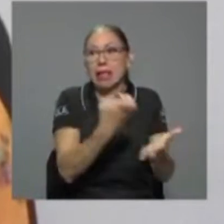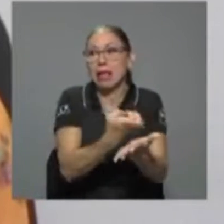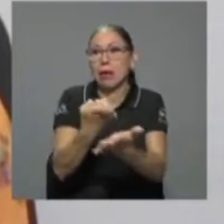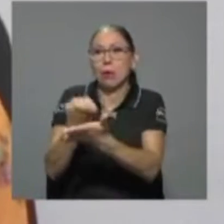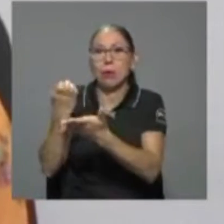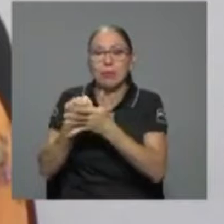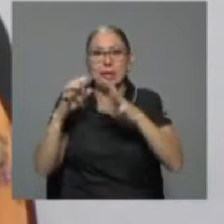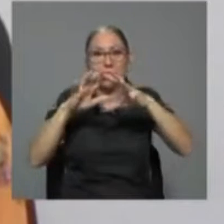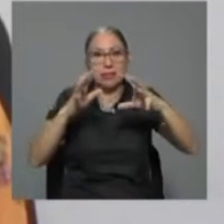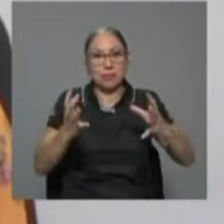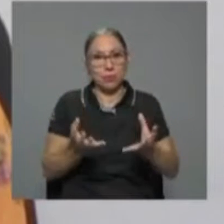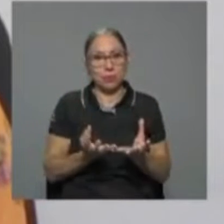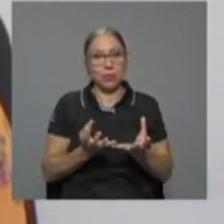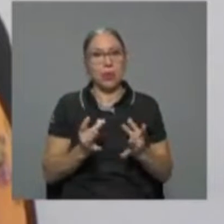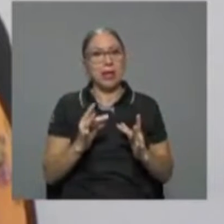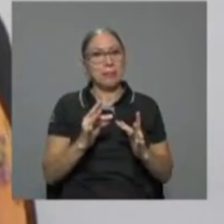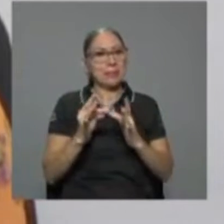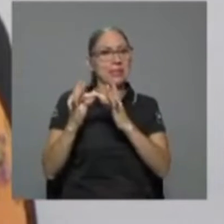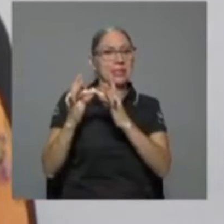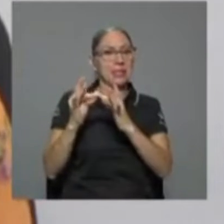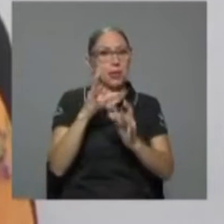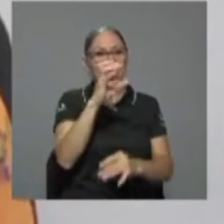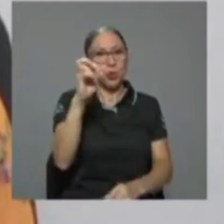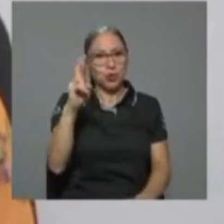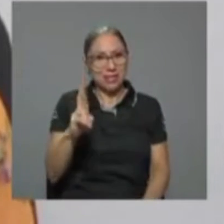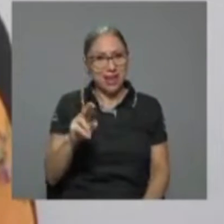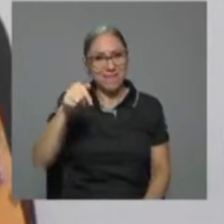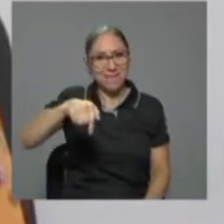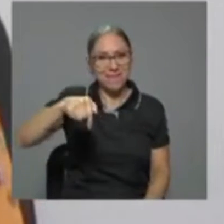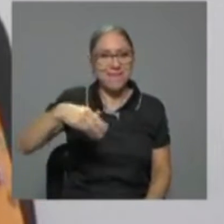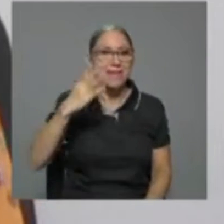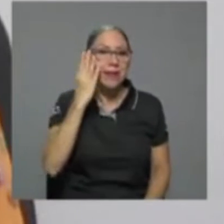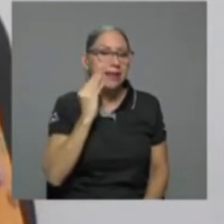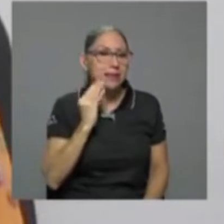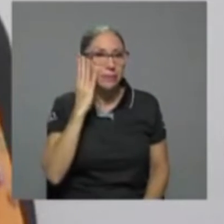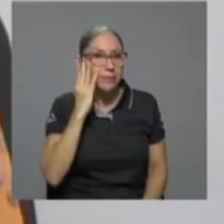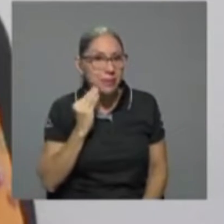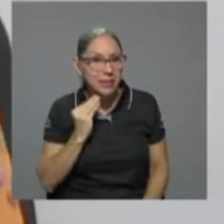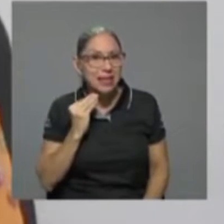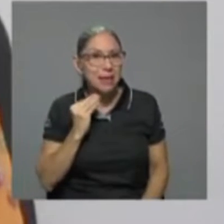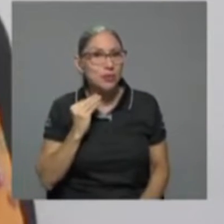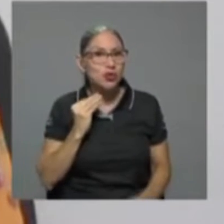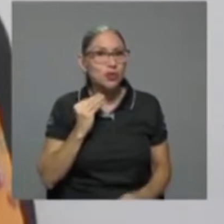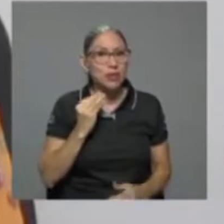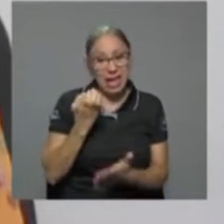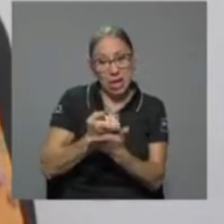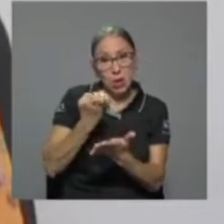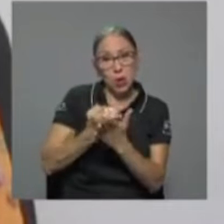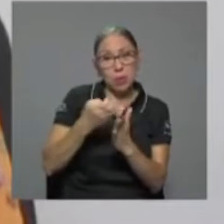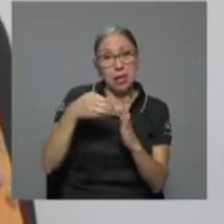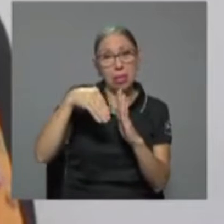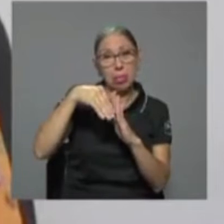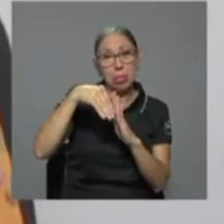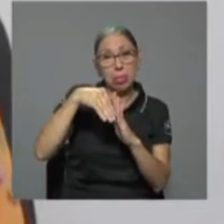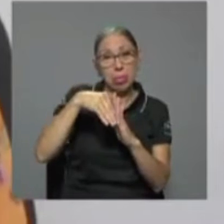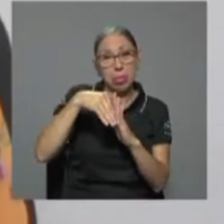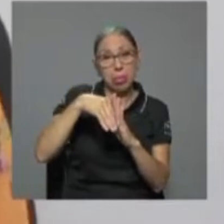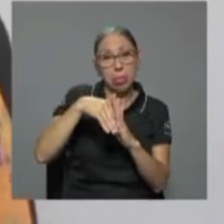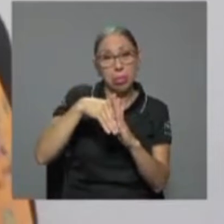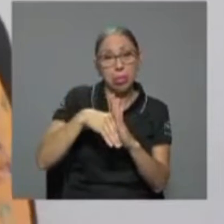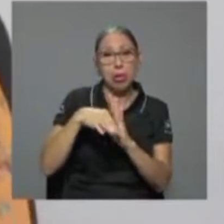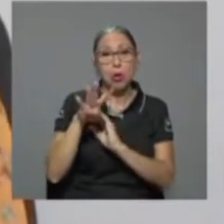particularmente en Costa Rica, ¿verdad? Experimentamos un decrecimiento económico de